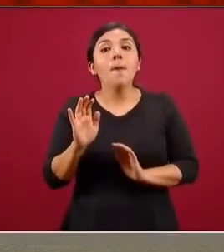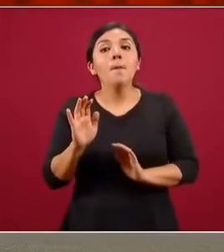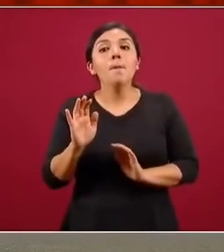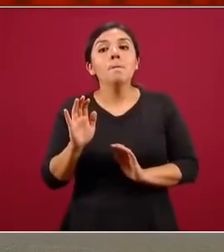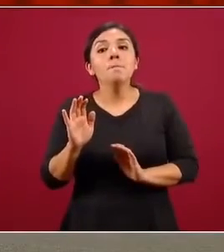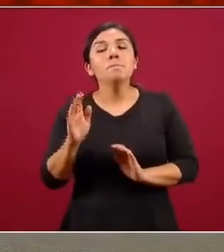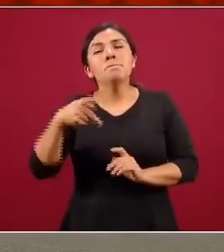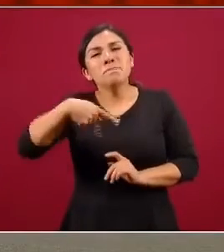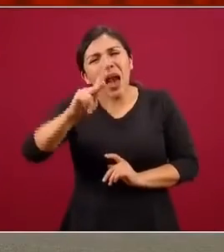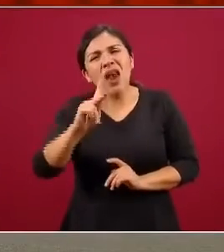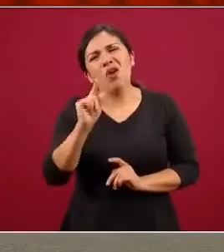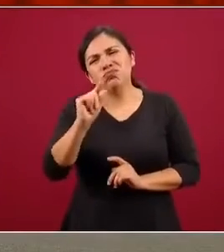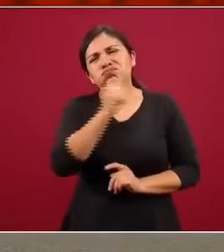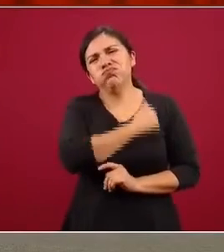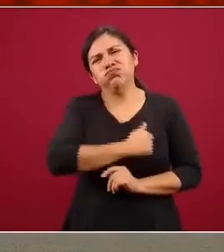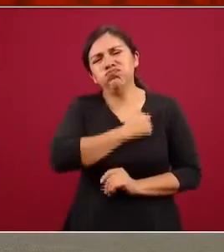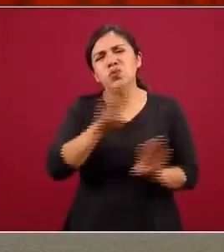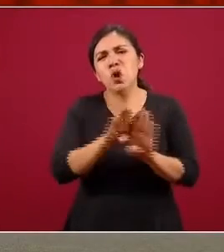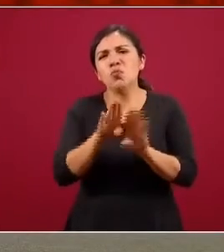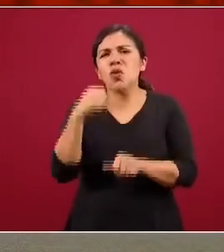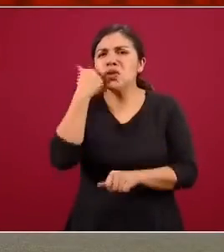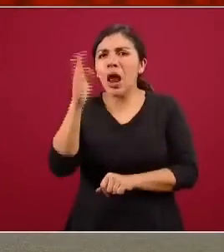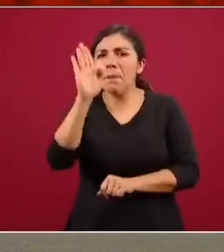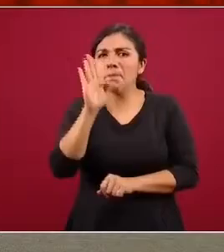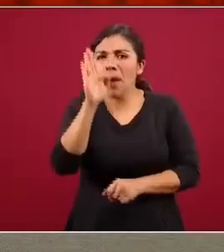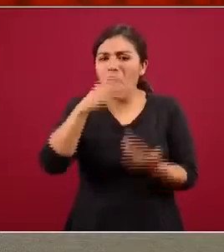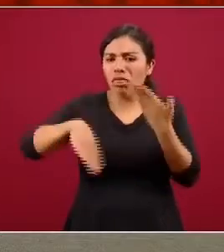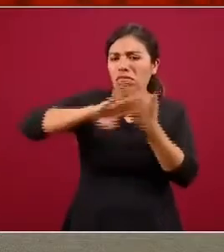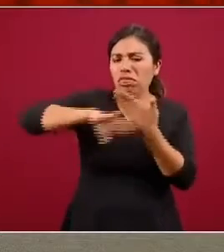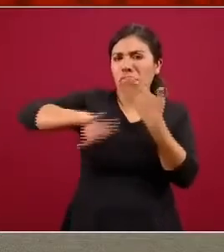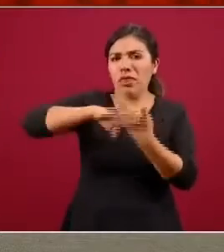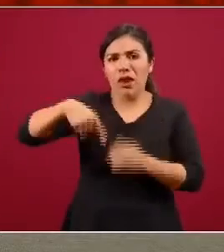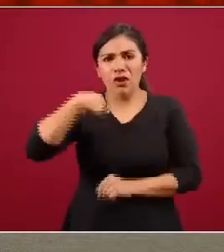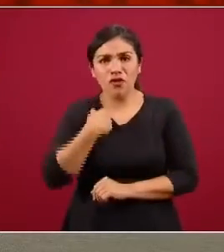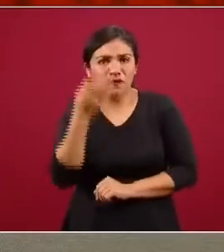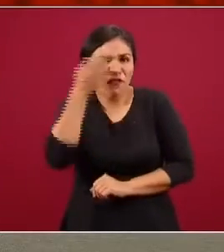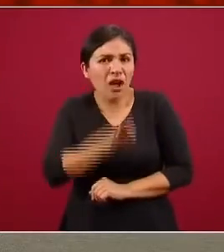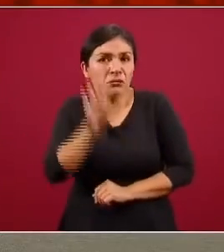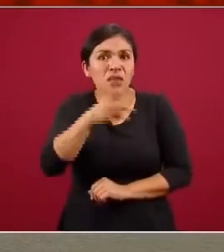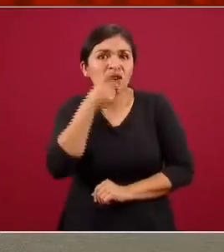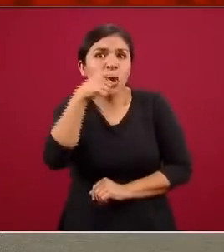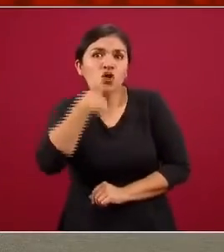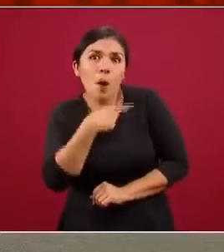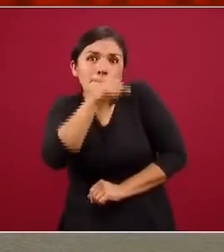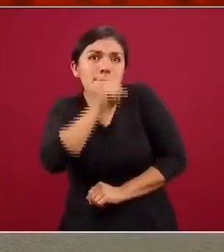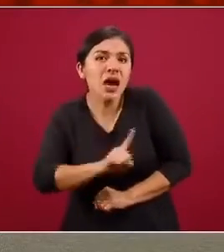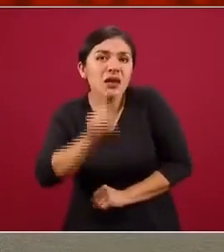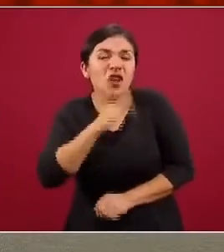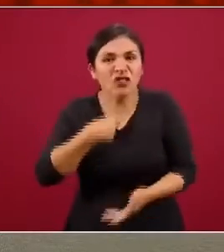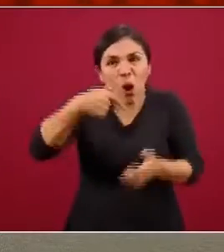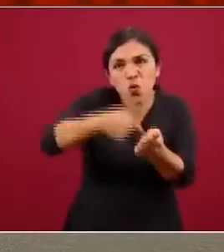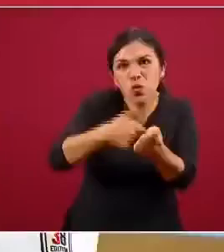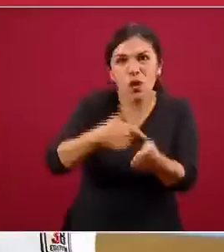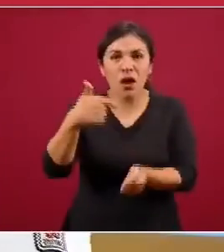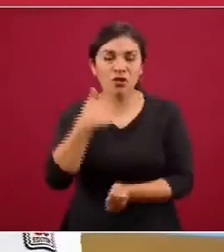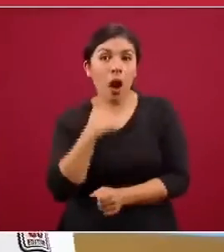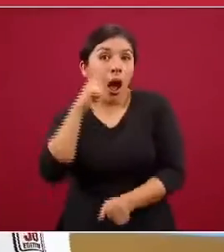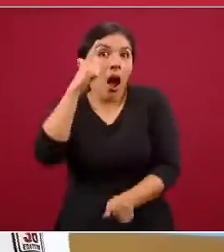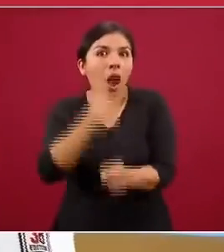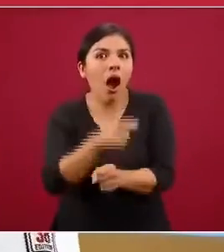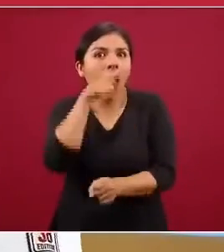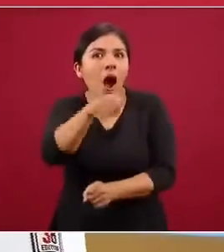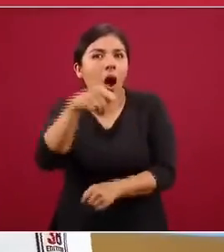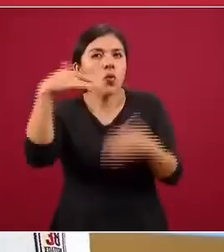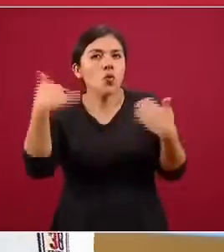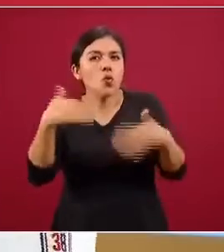Un poco lamentable cuando le quieren colgar ahí una falsedad, como decir, están ocultando casos, les